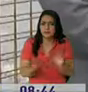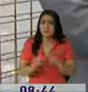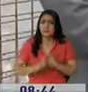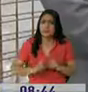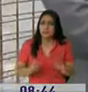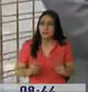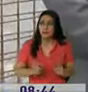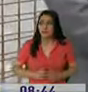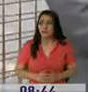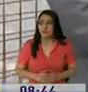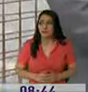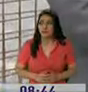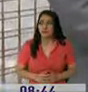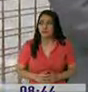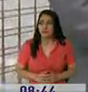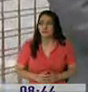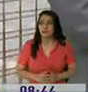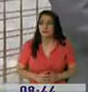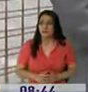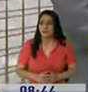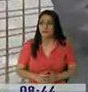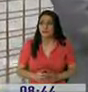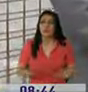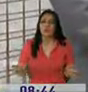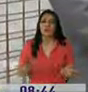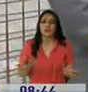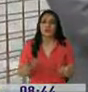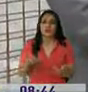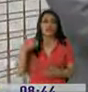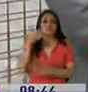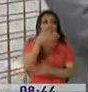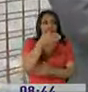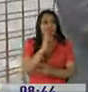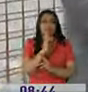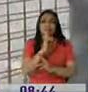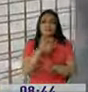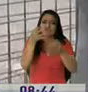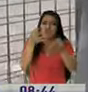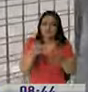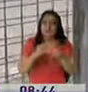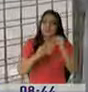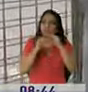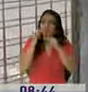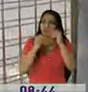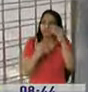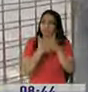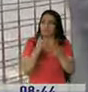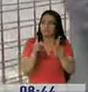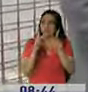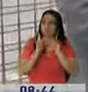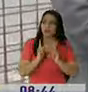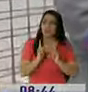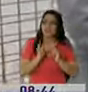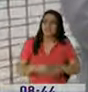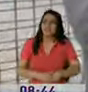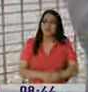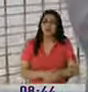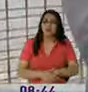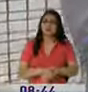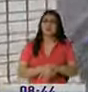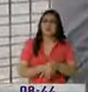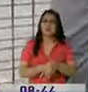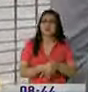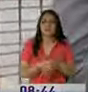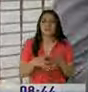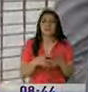Es decir, los moradores, ¿a dónde tienen que acudir para que se pueda dar esta respuesta inmediata de la construcción de un nuevo puente? Sí, bueno, el plantear la solución